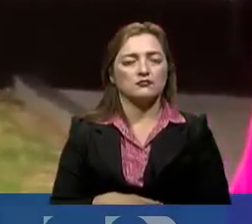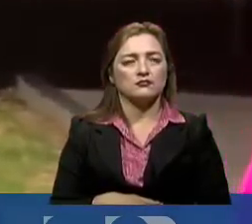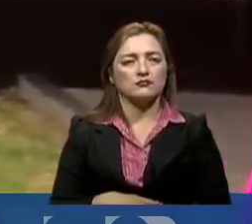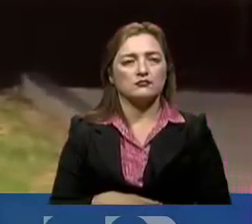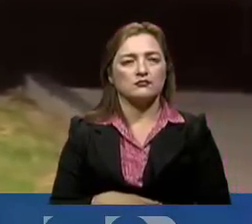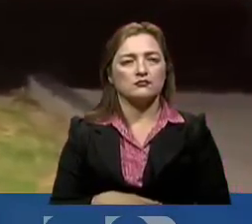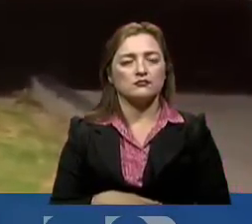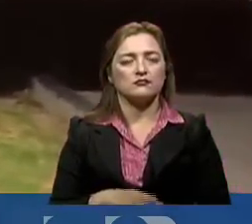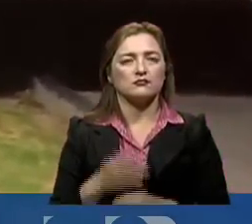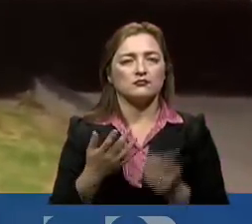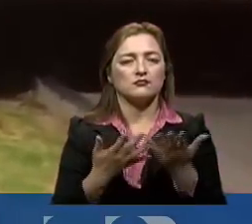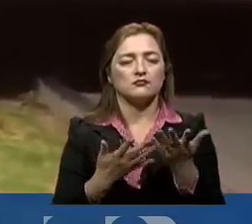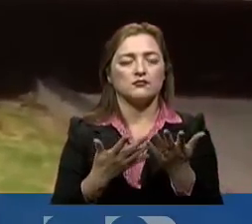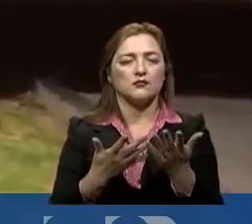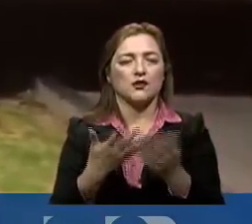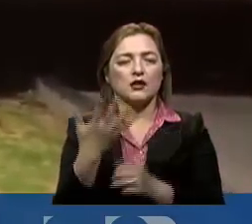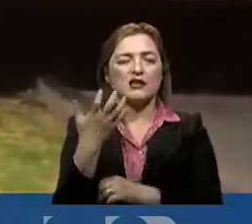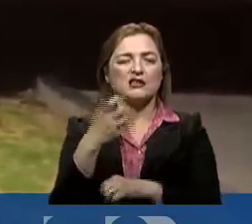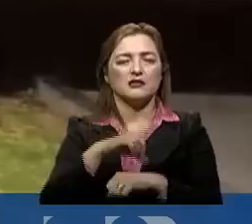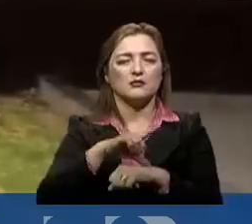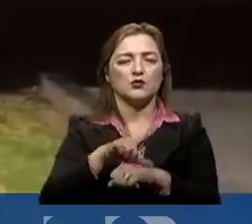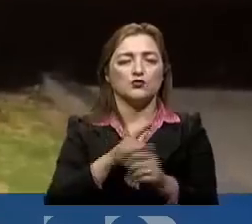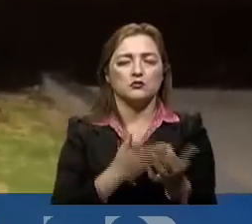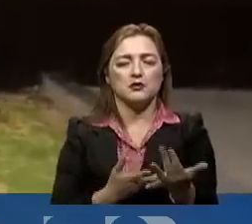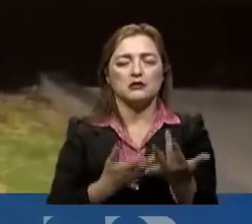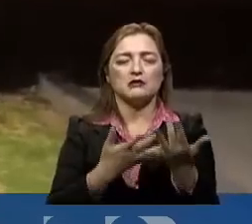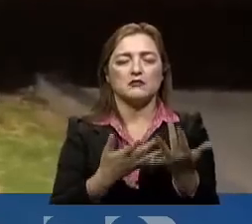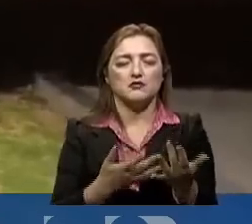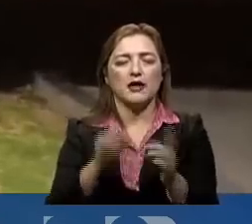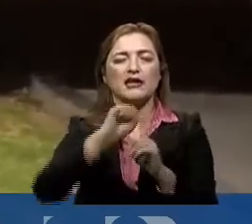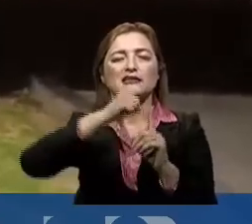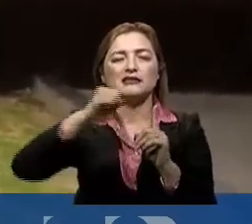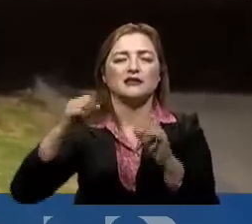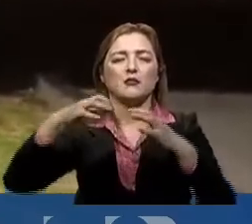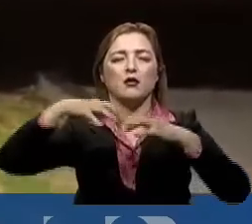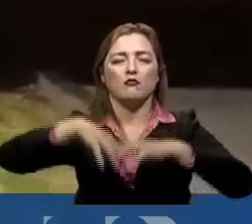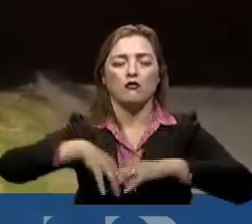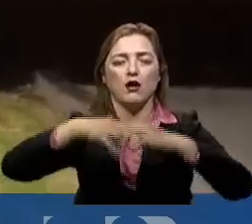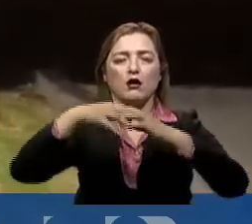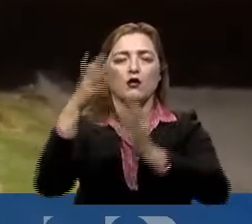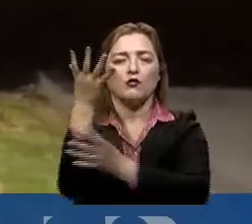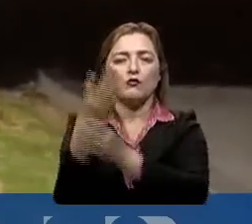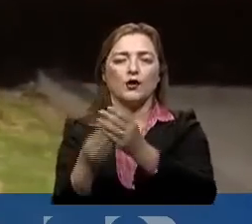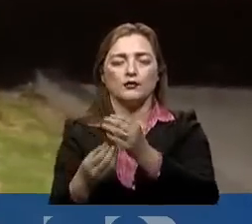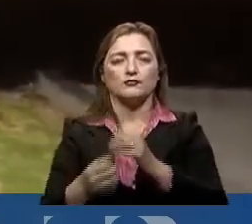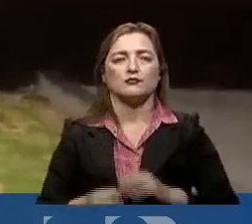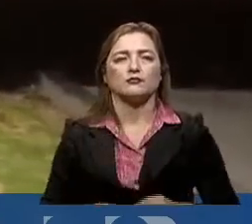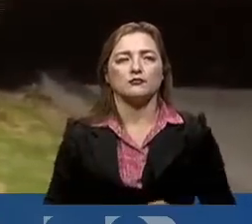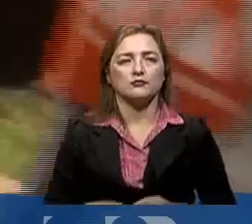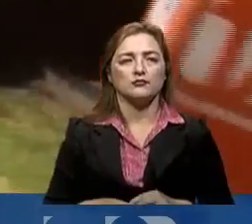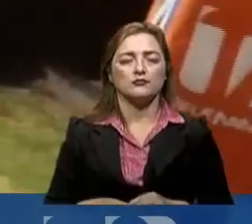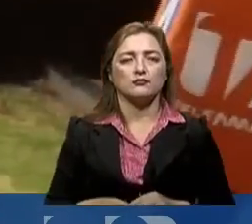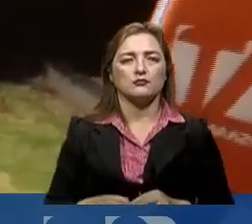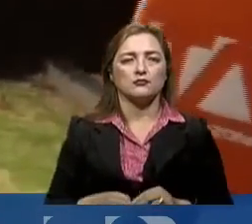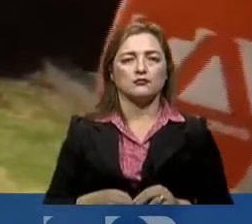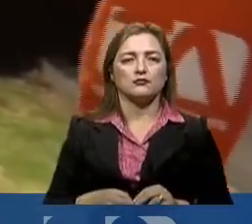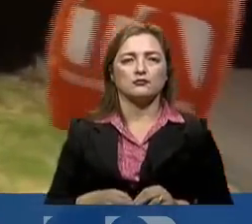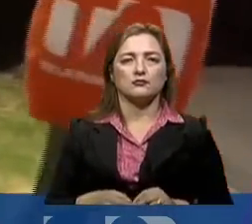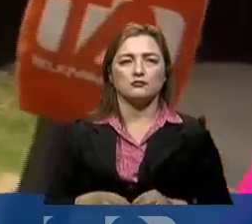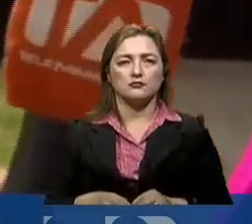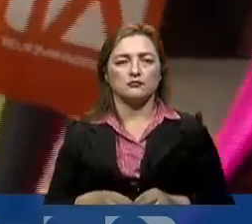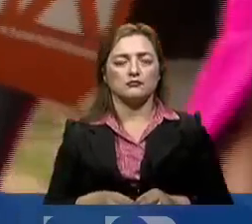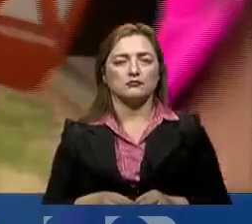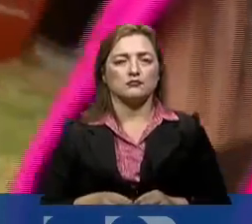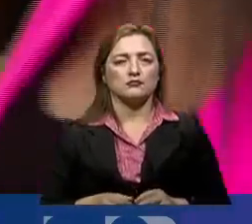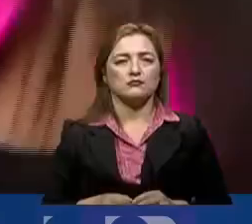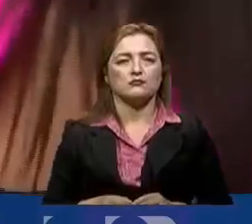una 3/4 de hora hasta que inicie el programa. Sí, eso. ¿Y finalmente en este